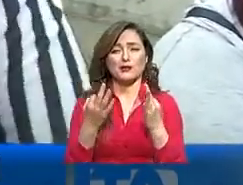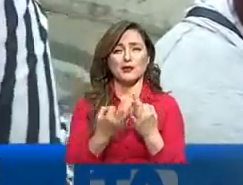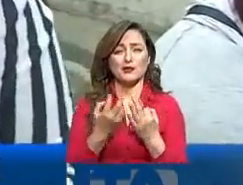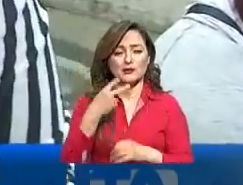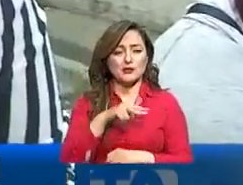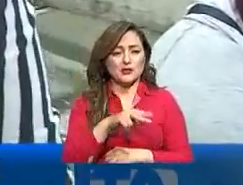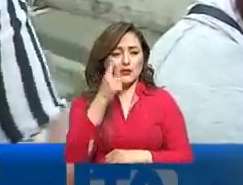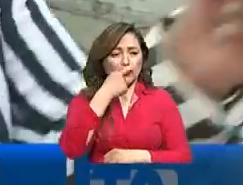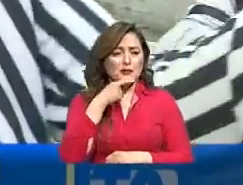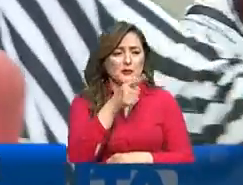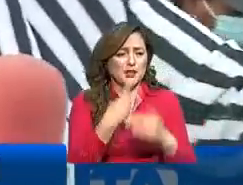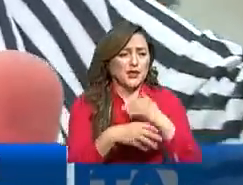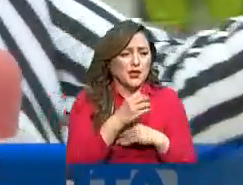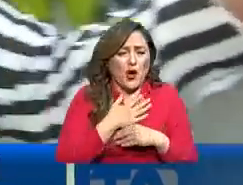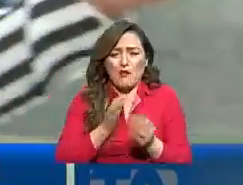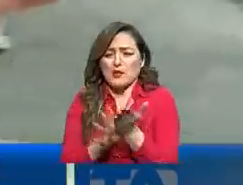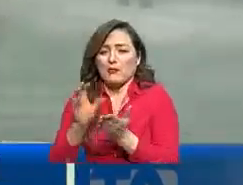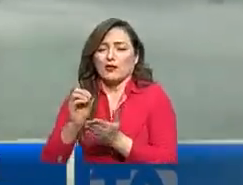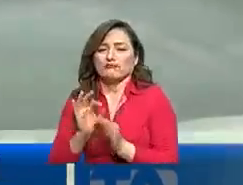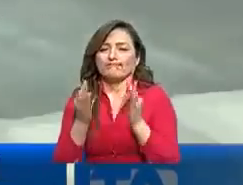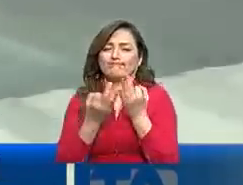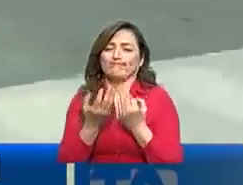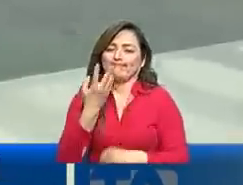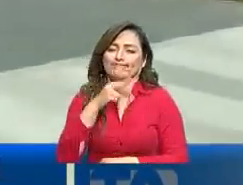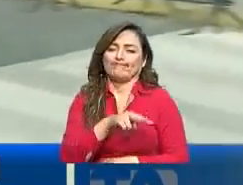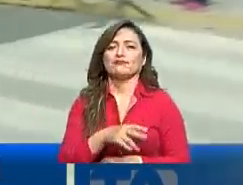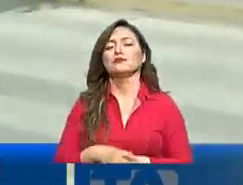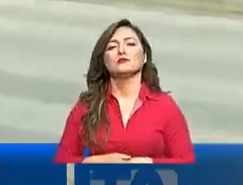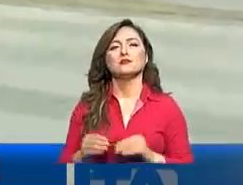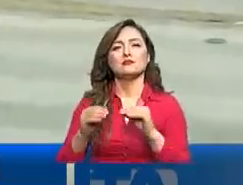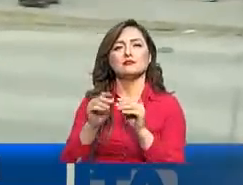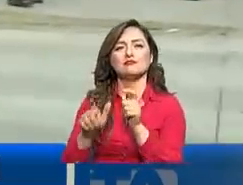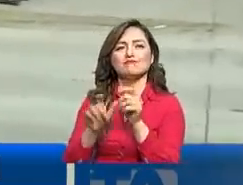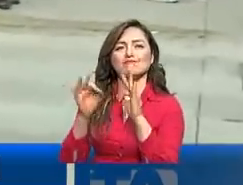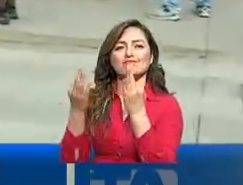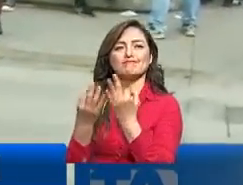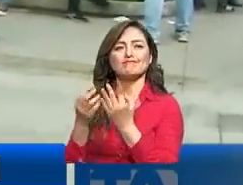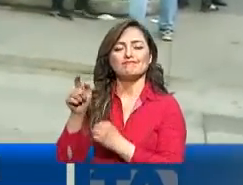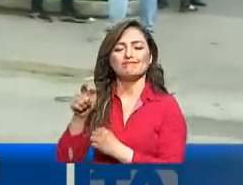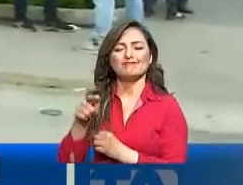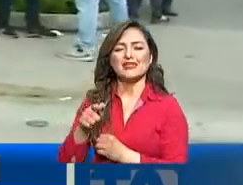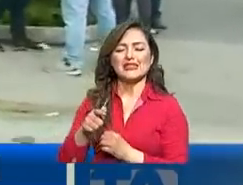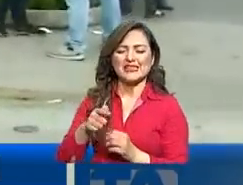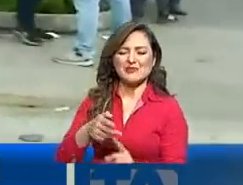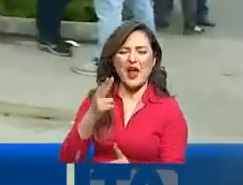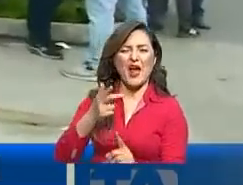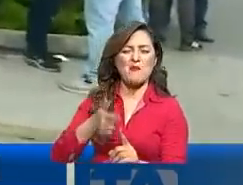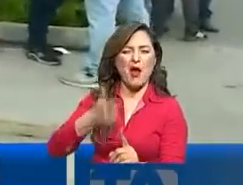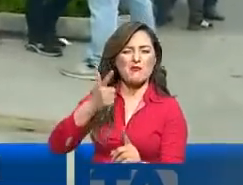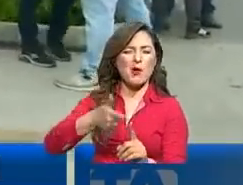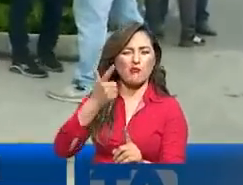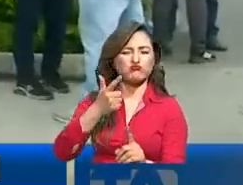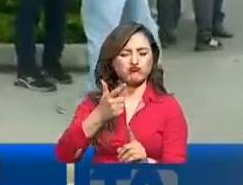han logrado reconocer a los suyos. Del lado de acá también podemos ver más familiares de privados de libertad asesinados el